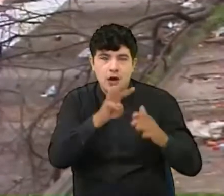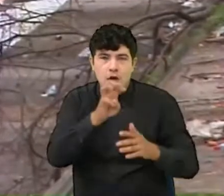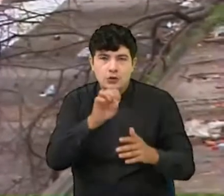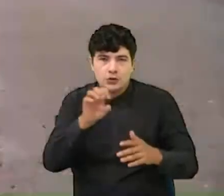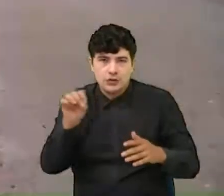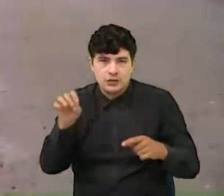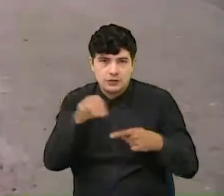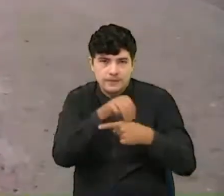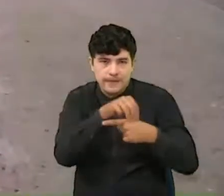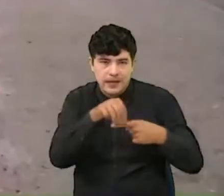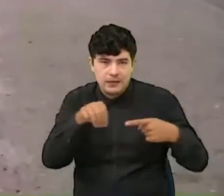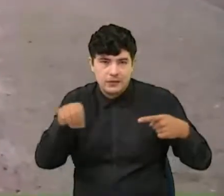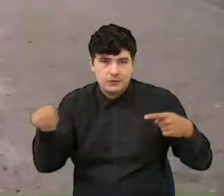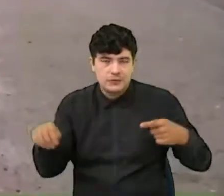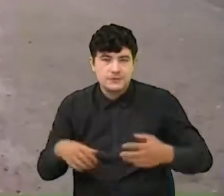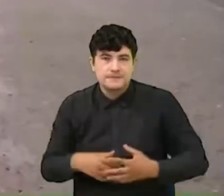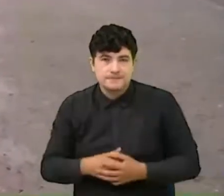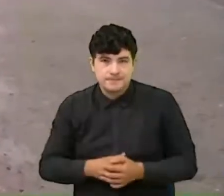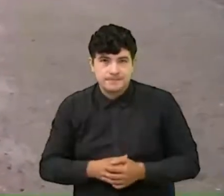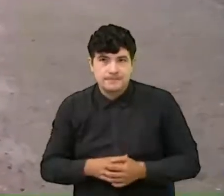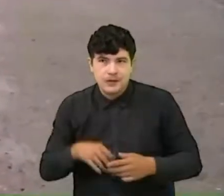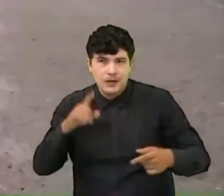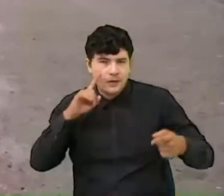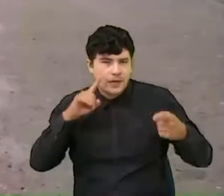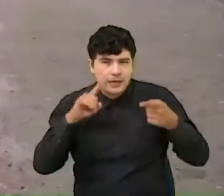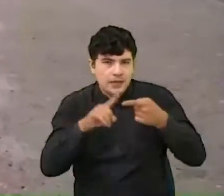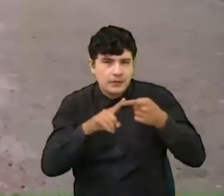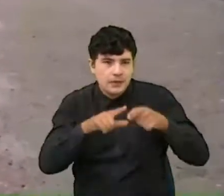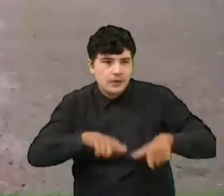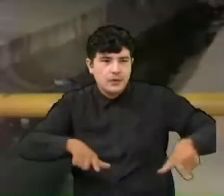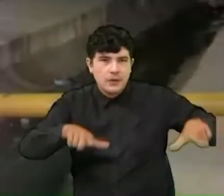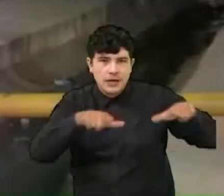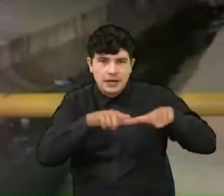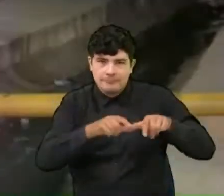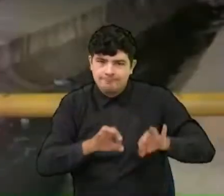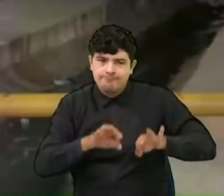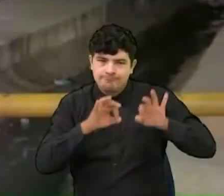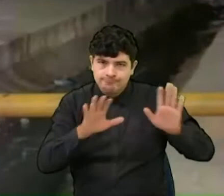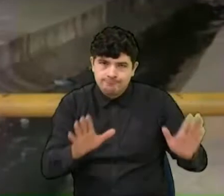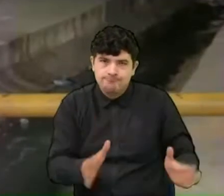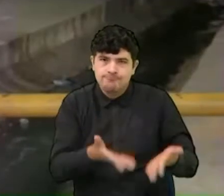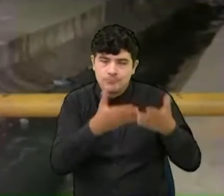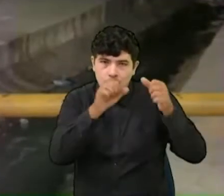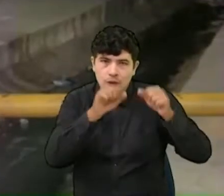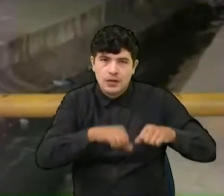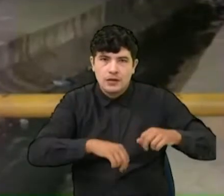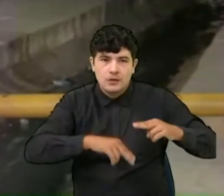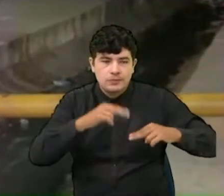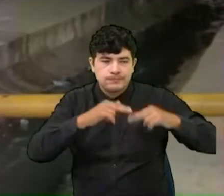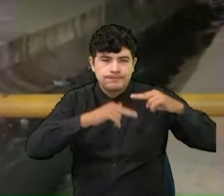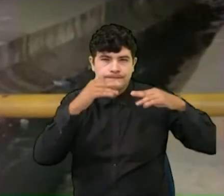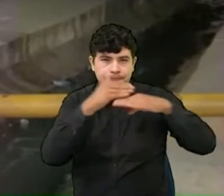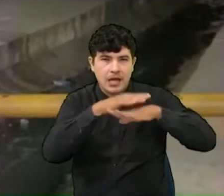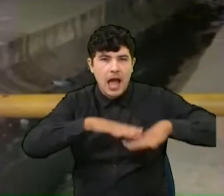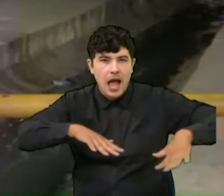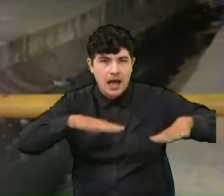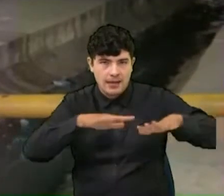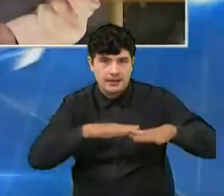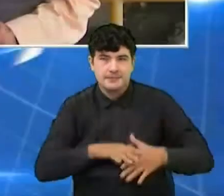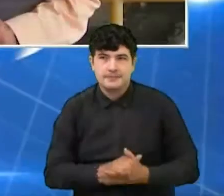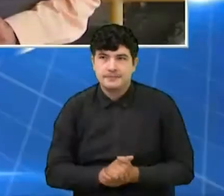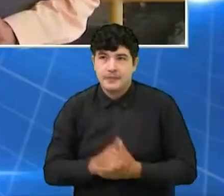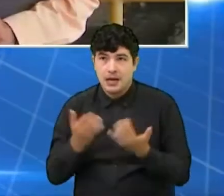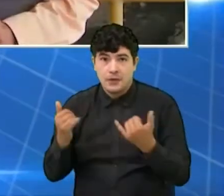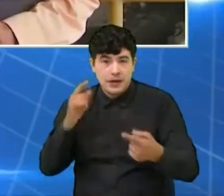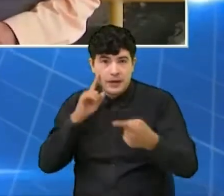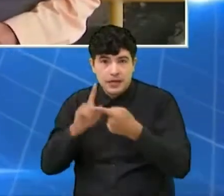buscarán convertirlo en la segunda columna vertebral de la ciudad de Cúcuta. Pues mira, el Departamento de Bienestar Social también ha señalado que va a empezar a trabajar